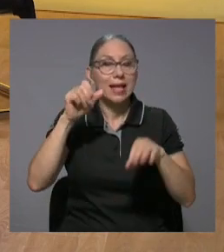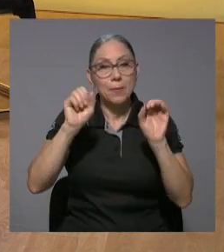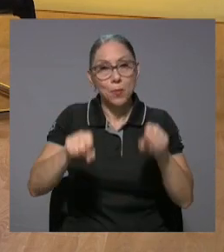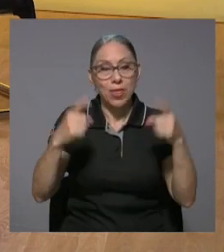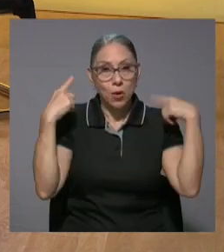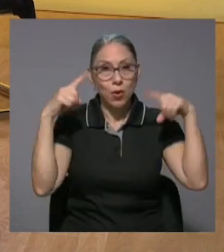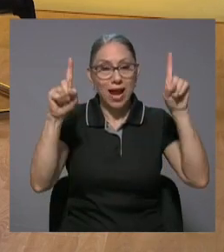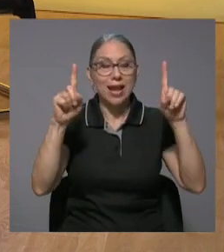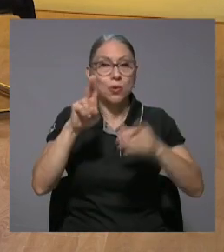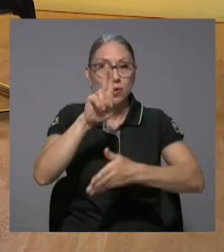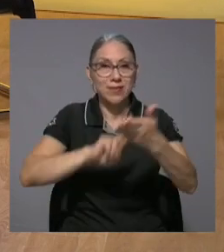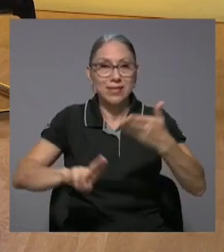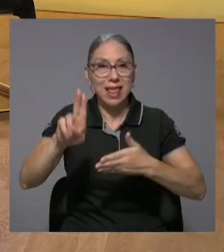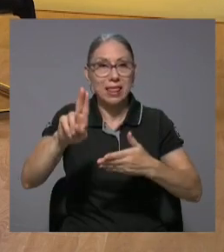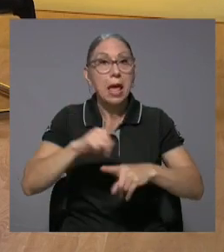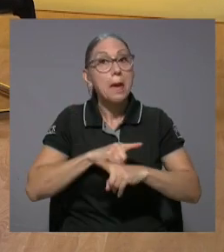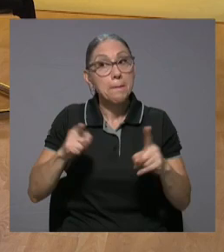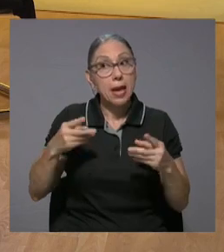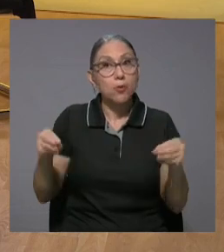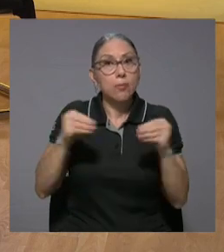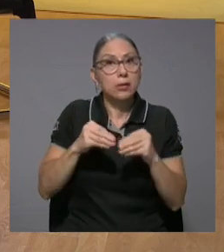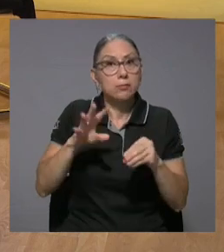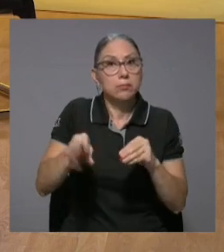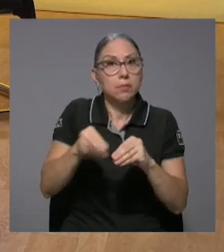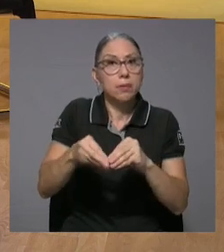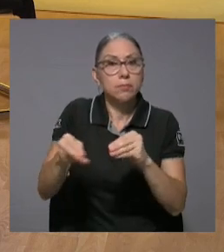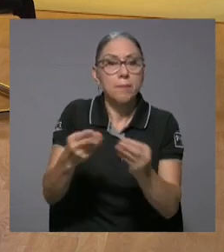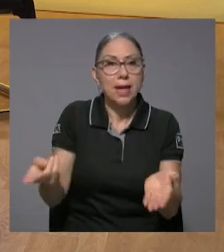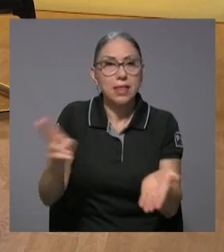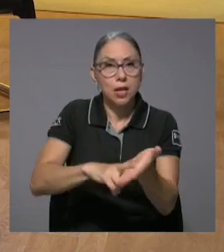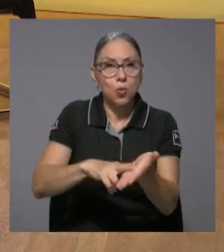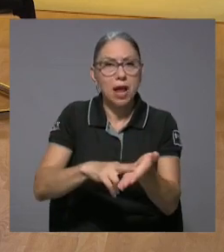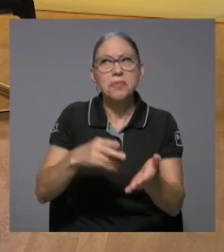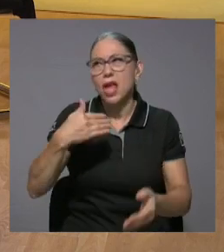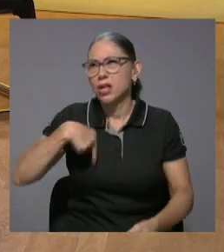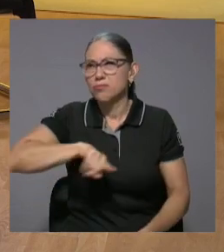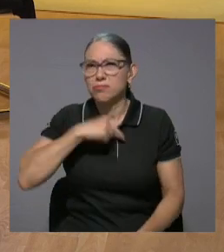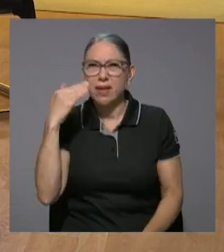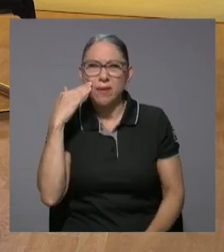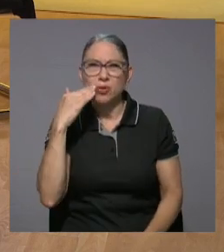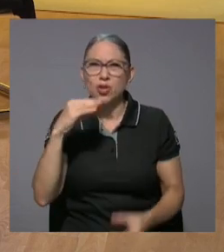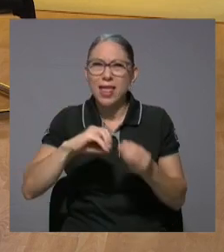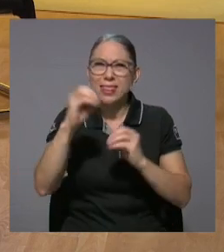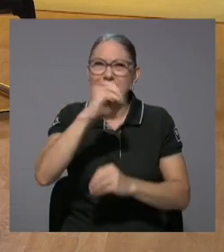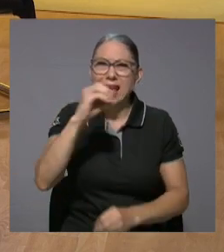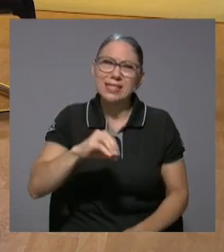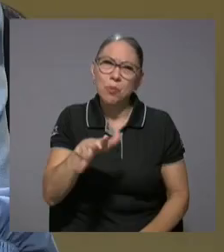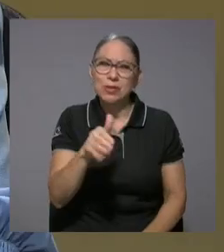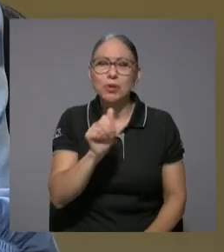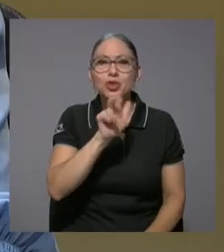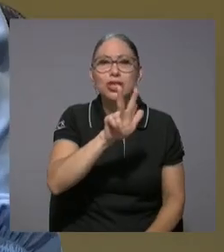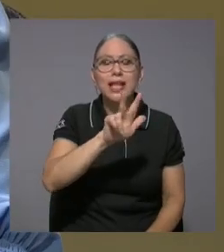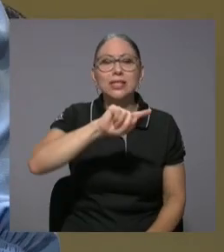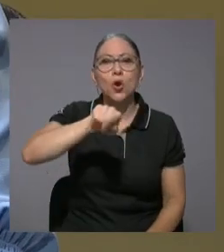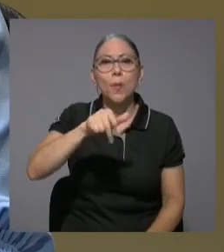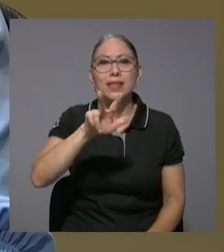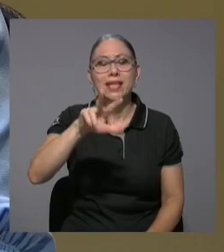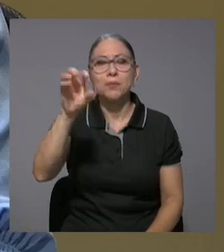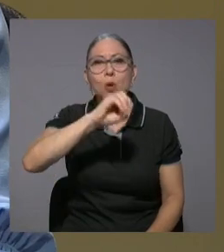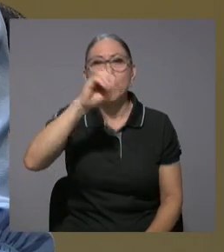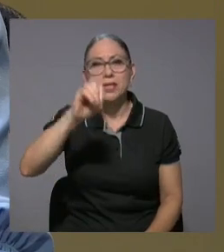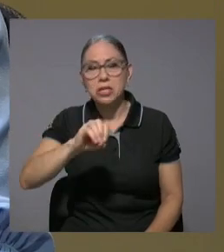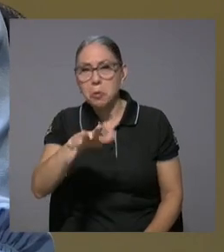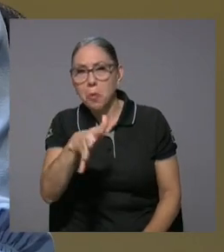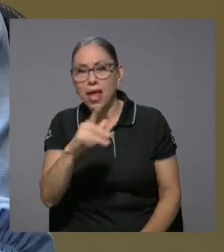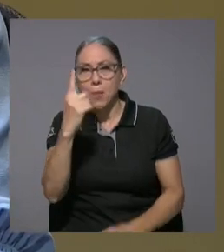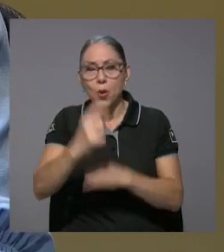en universidades públicas, que es la que sabemos. La tasa de crecimiento es algo así como 3,3% promedio por año. Por ejemplo, en los